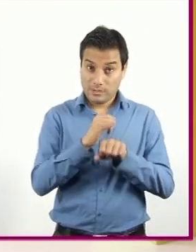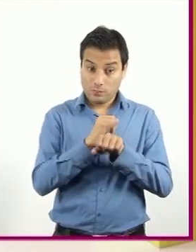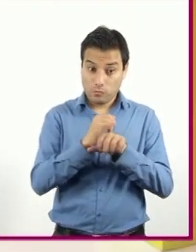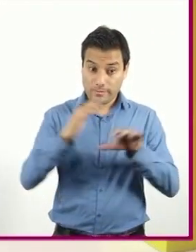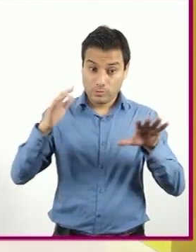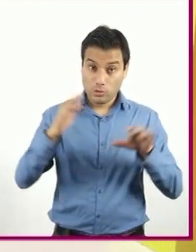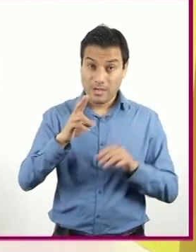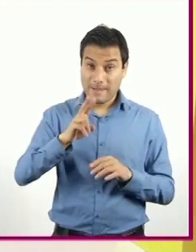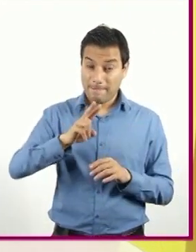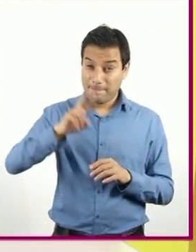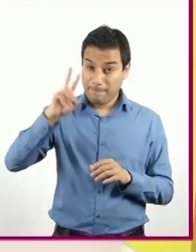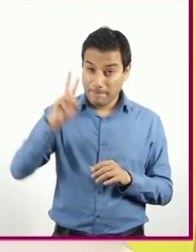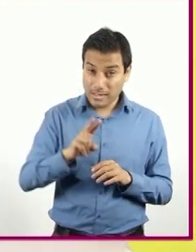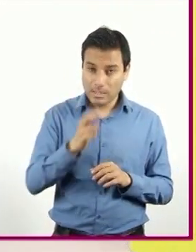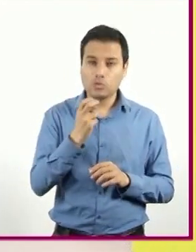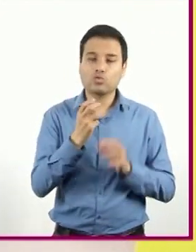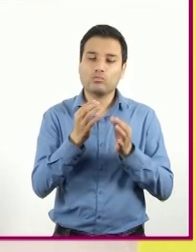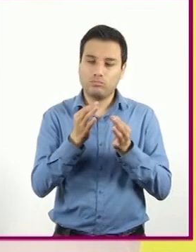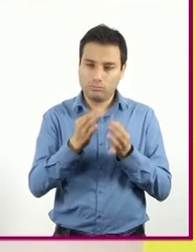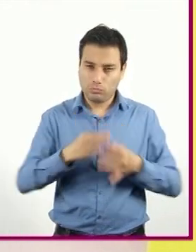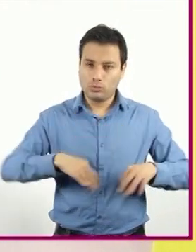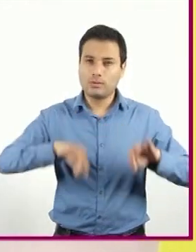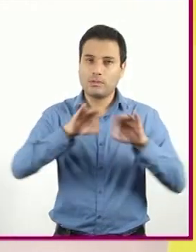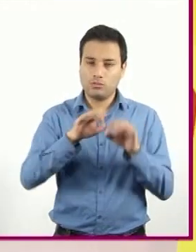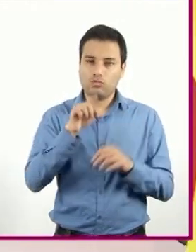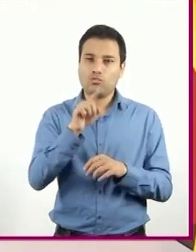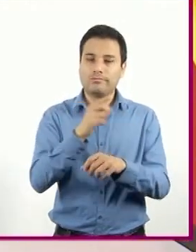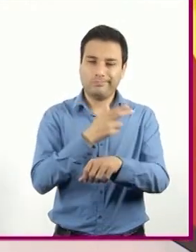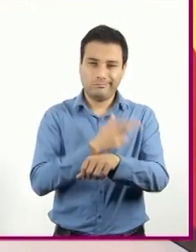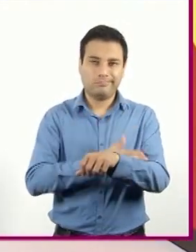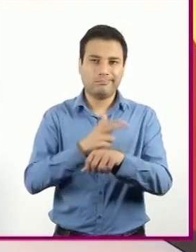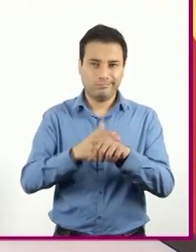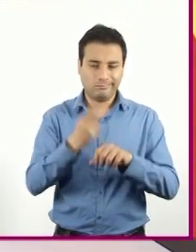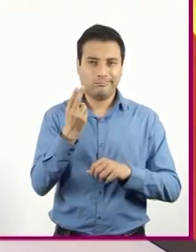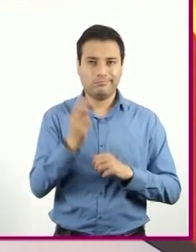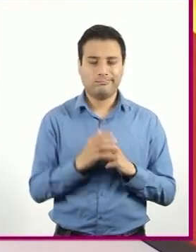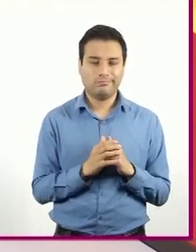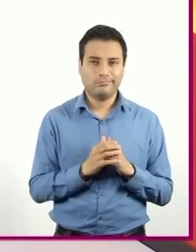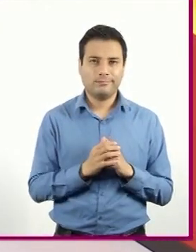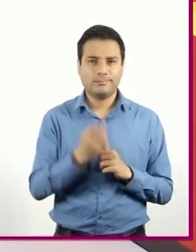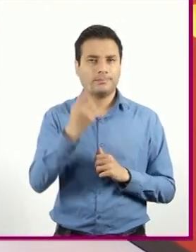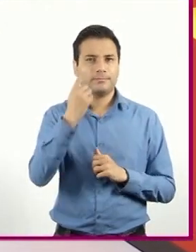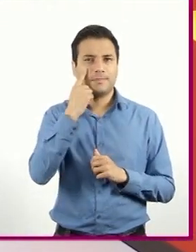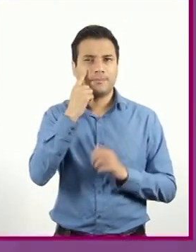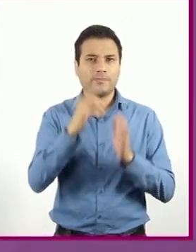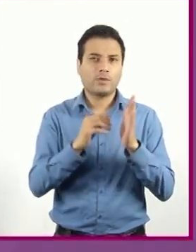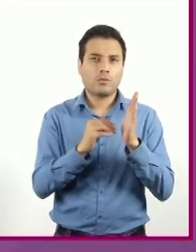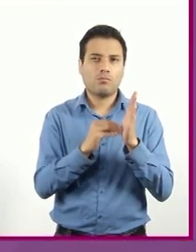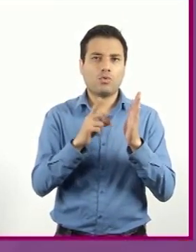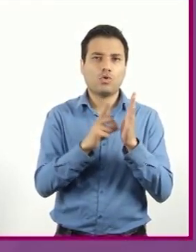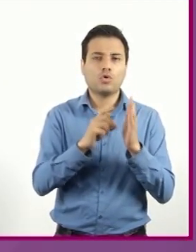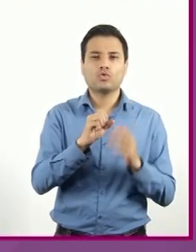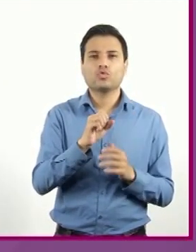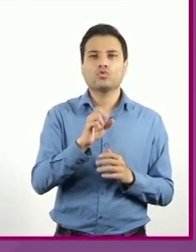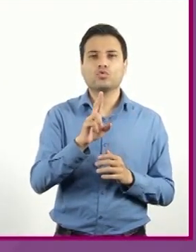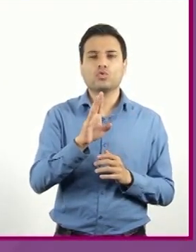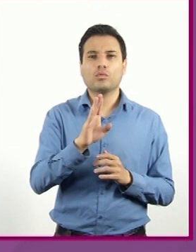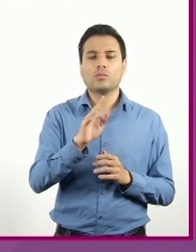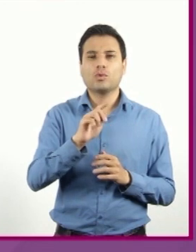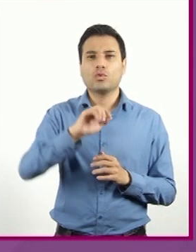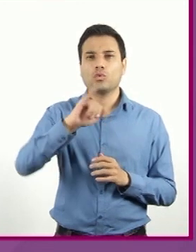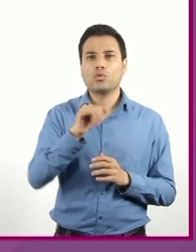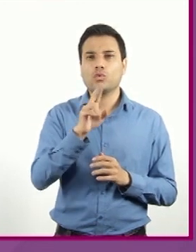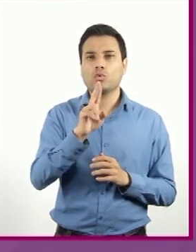proporcionados es un acto de honestidad. Analicemos el uso del modo subjuntivo. Los verbos en